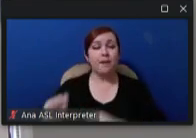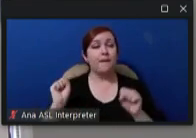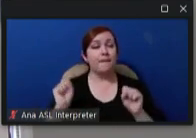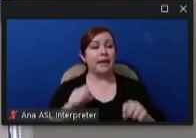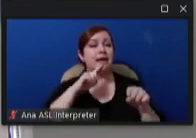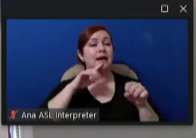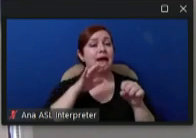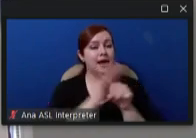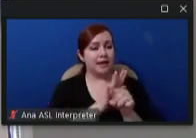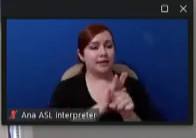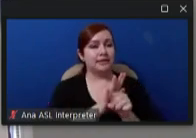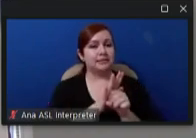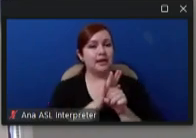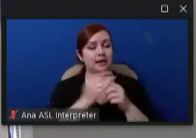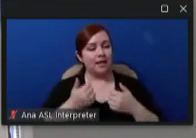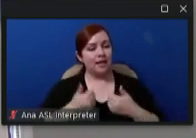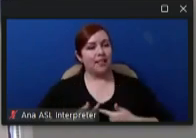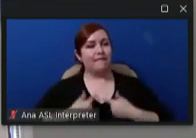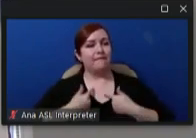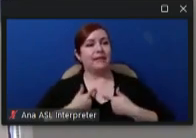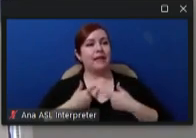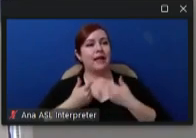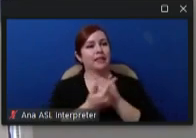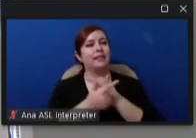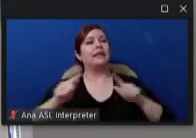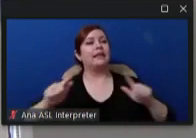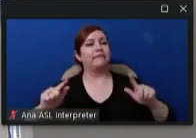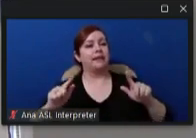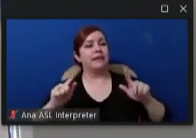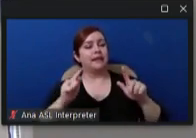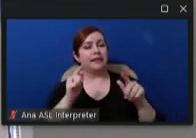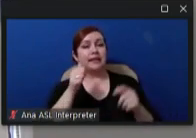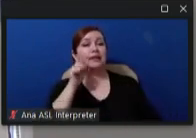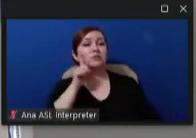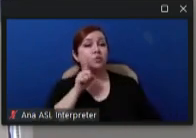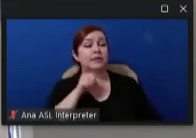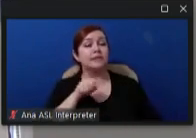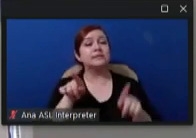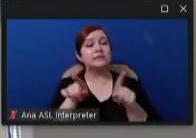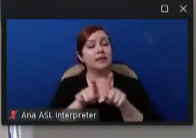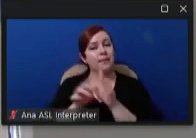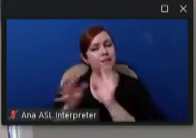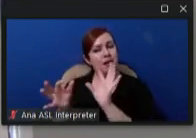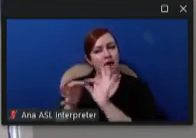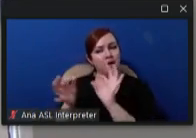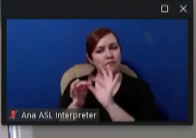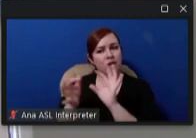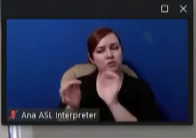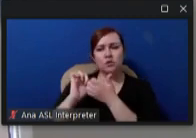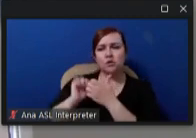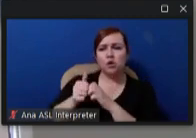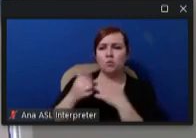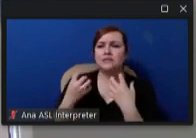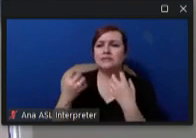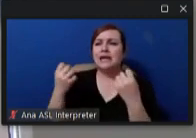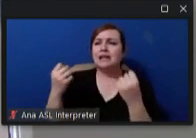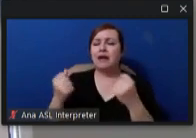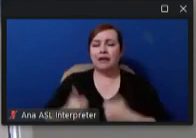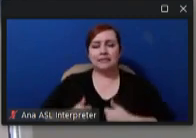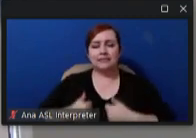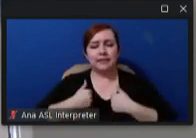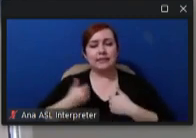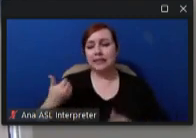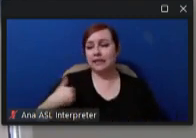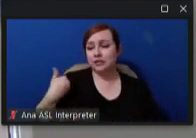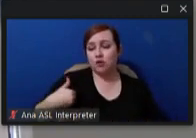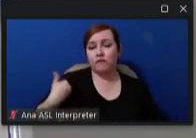la vida libre de la violencia de las mujeres, también hablamos de cómo salvar la vida de las jóvenes con discapacidad